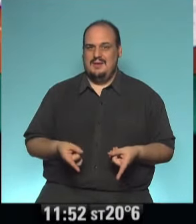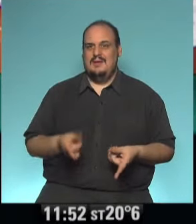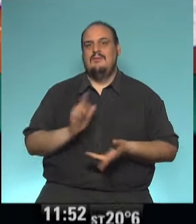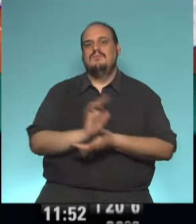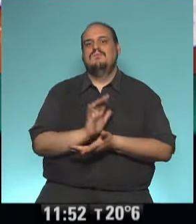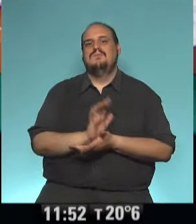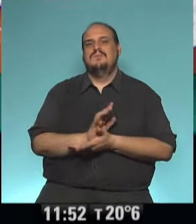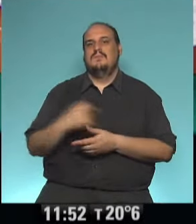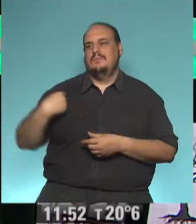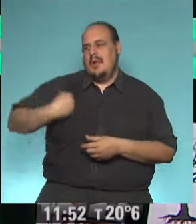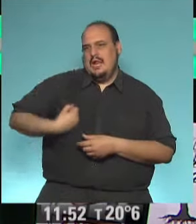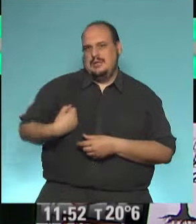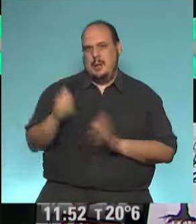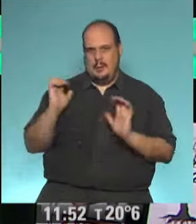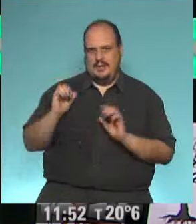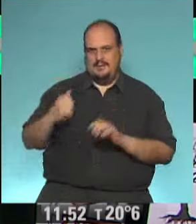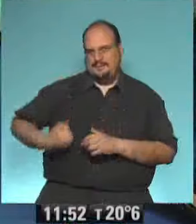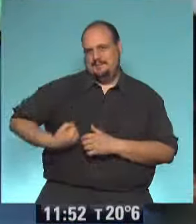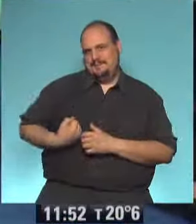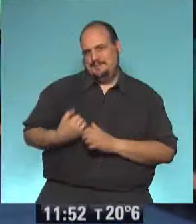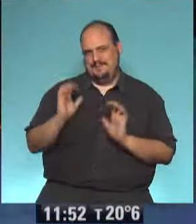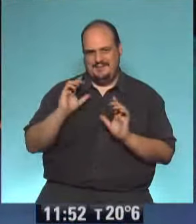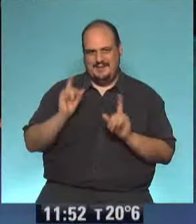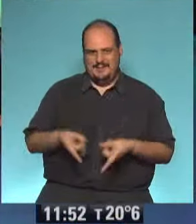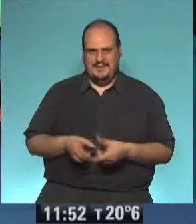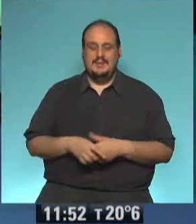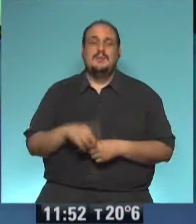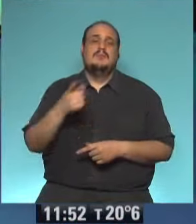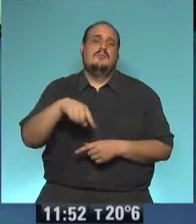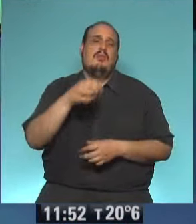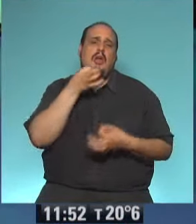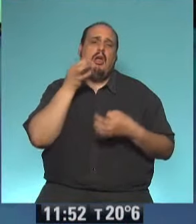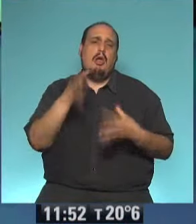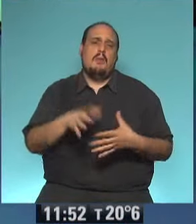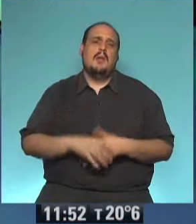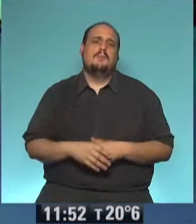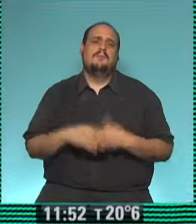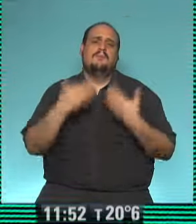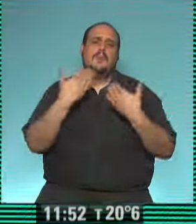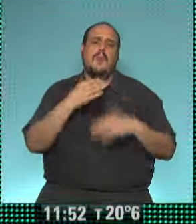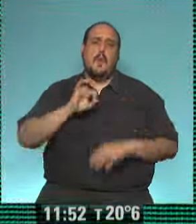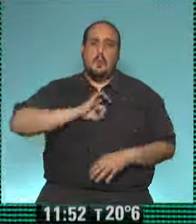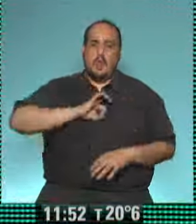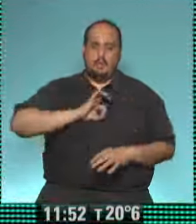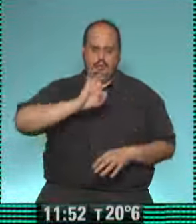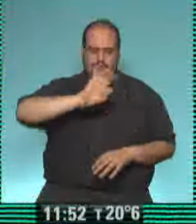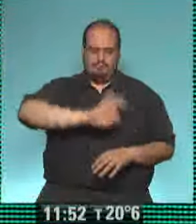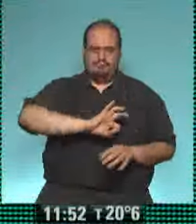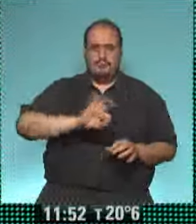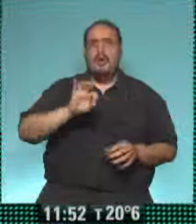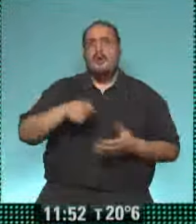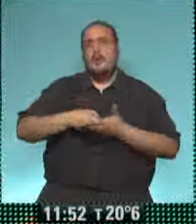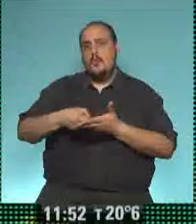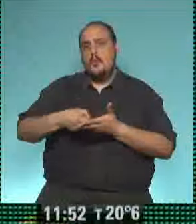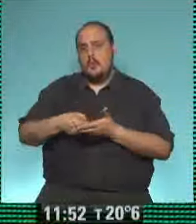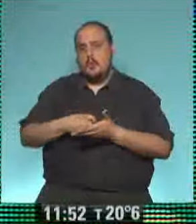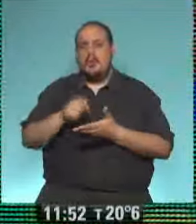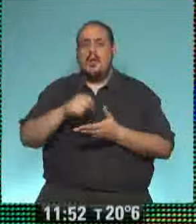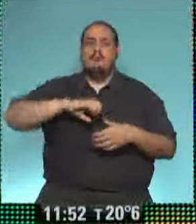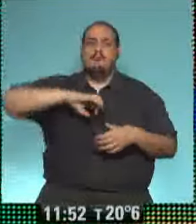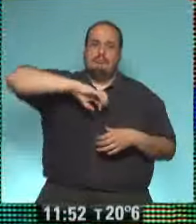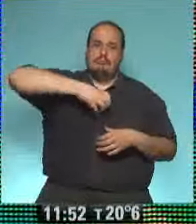cartera sobre. Muy bien. Claro, así que pueden usar lo que quieran. También puede ser, yo qué sé, un botoncito, una goma de borrar, una lo que tapita.